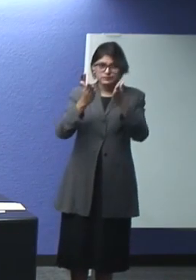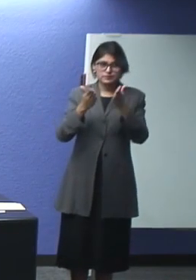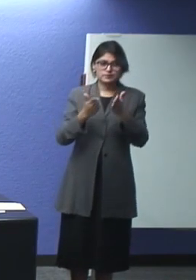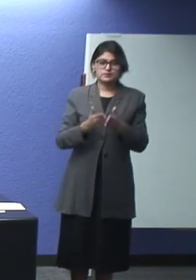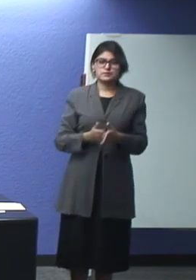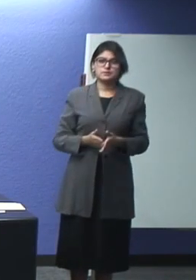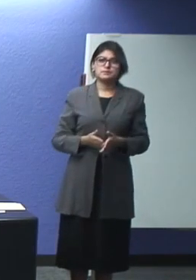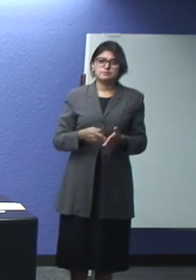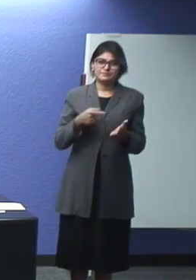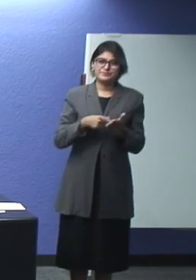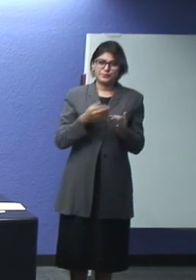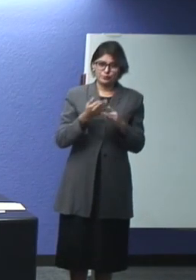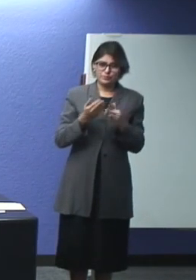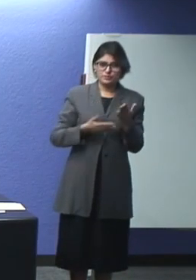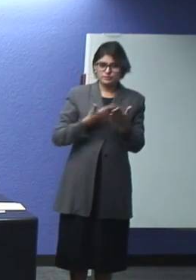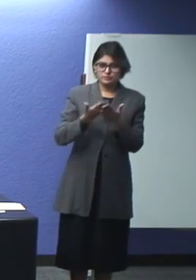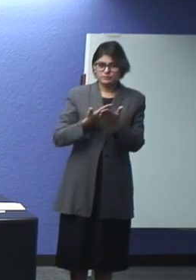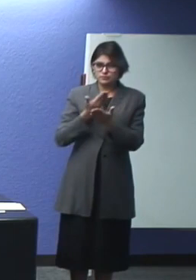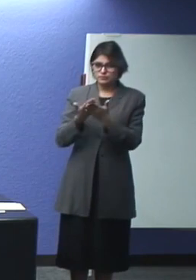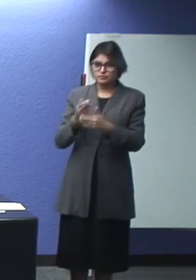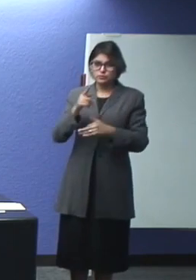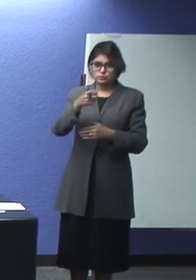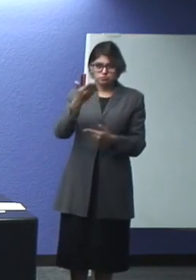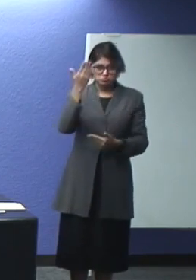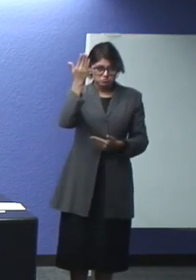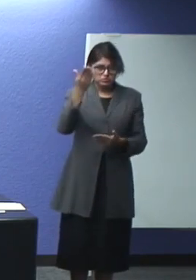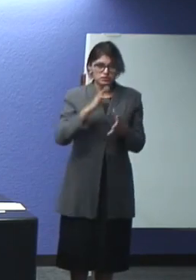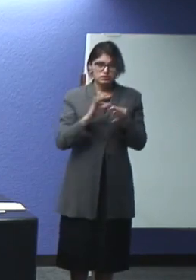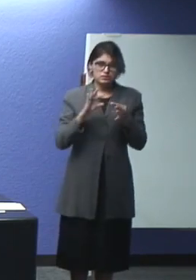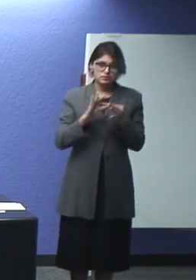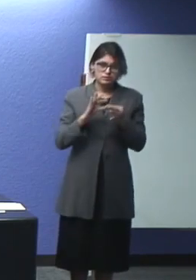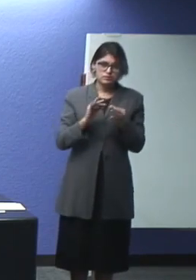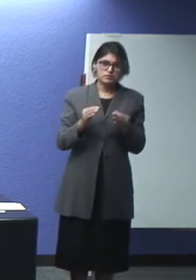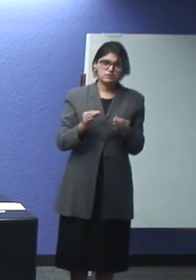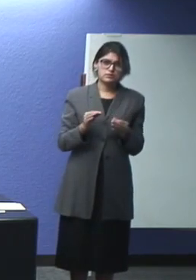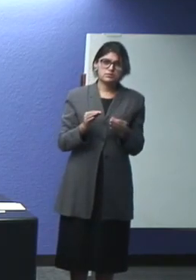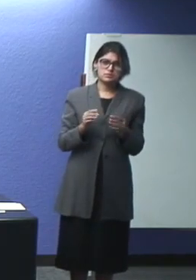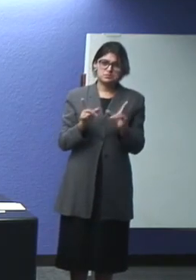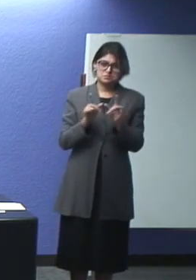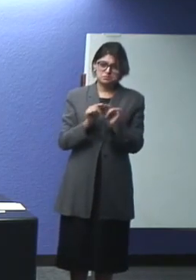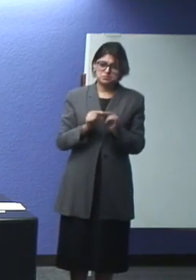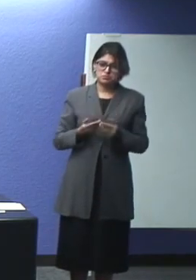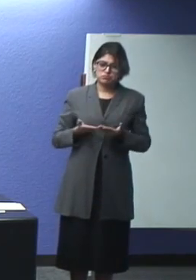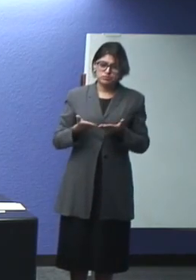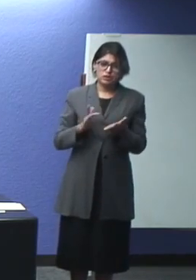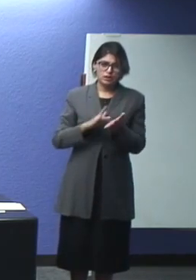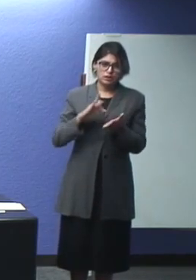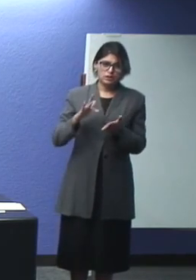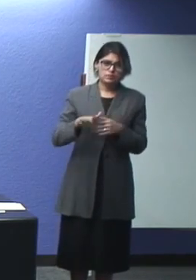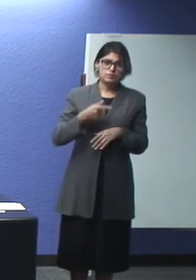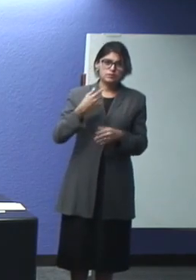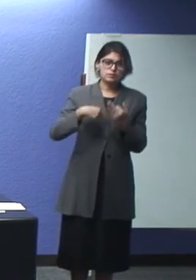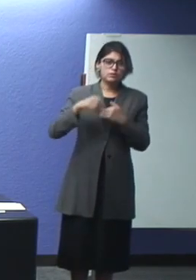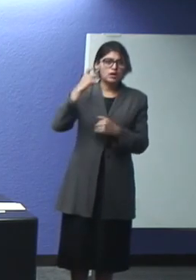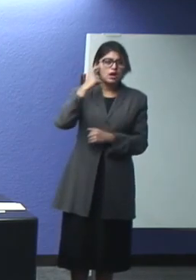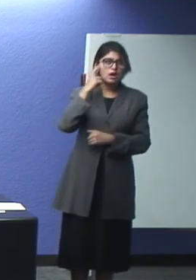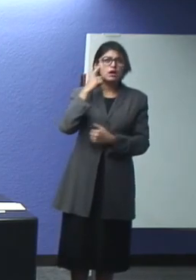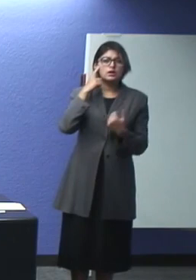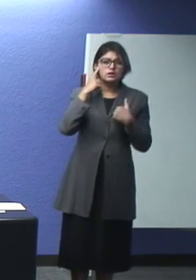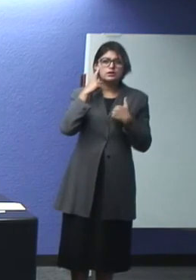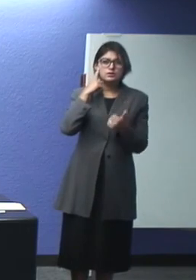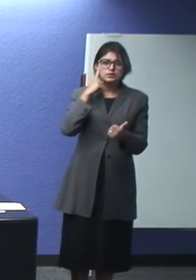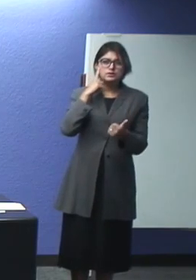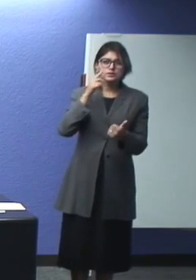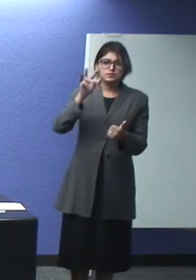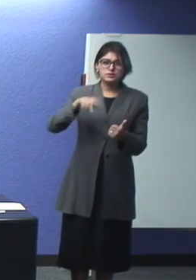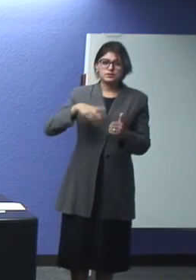estos postulados. Agradezco mucho que los hayas reseñado. Y sobre todo para que la gente conozca que, y efectivamente